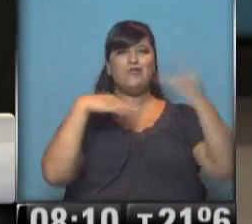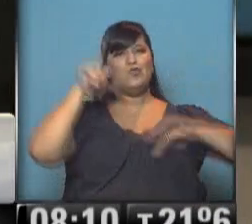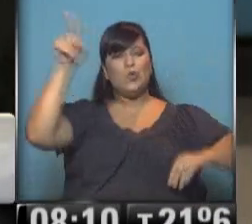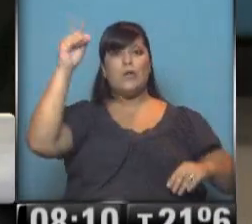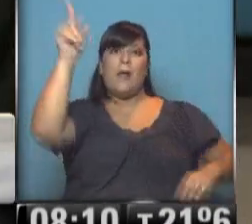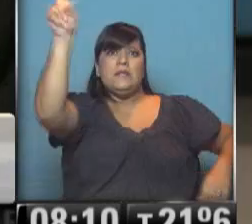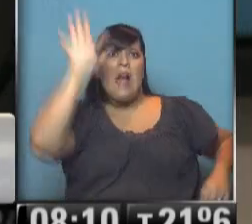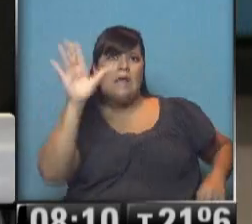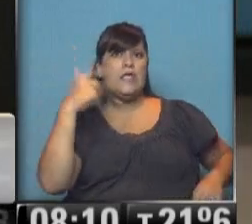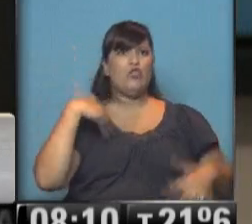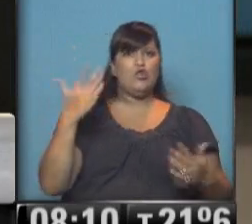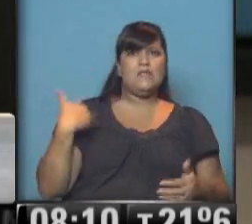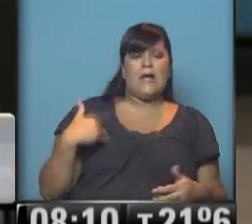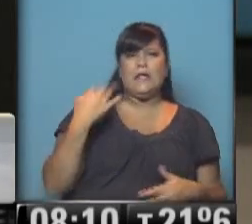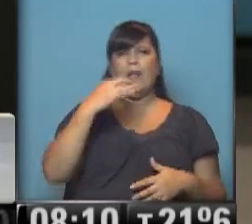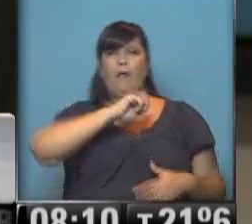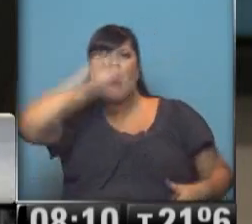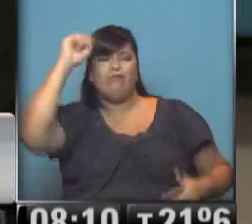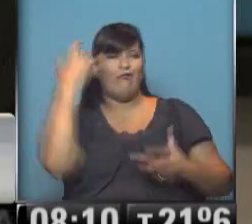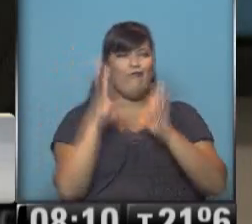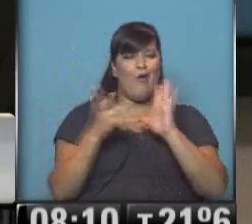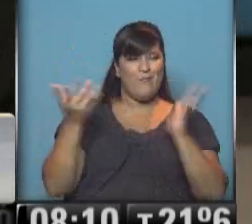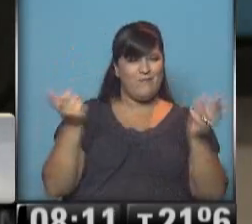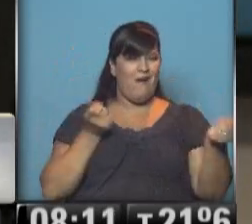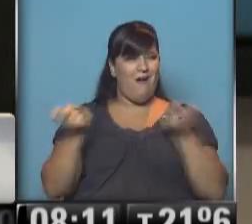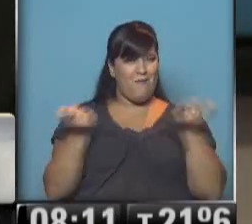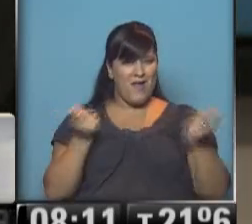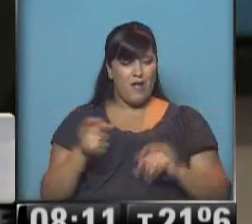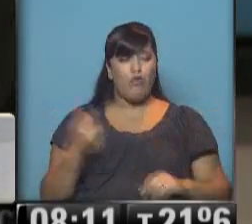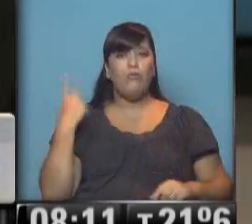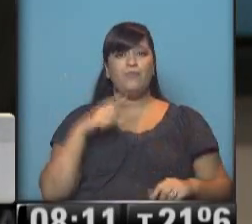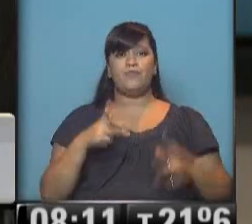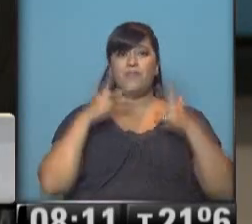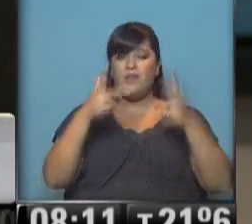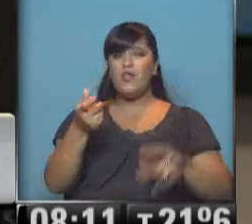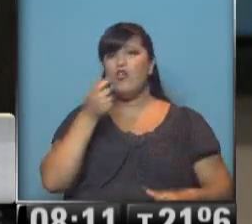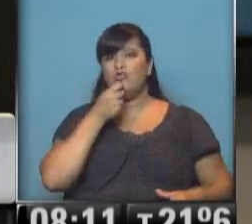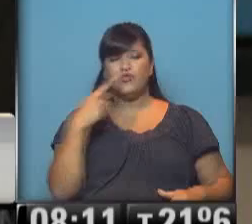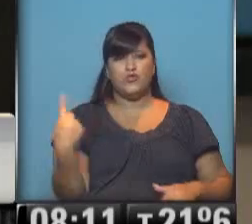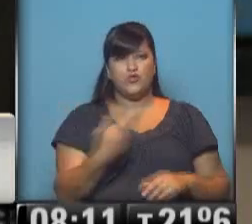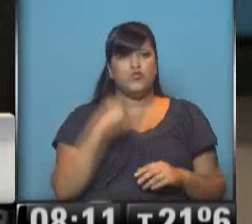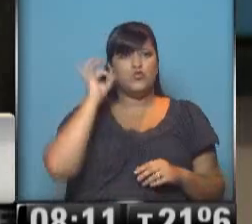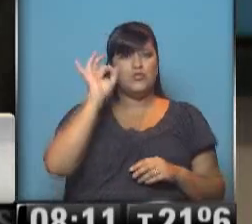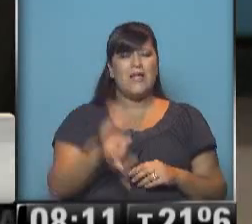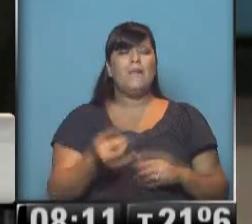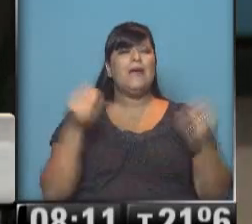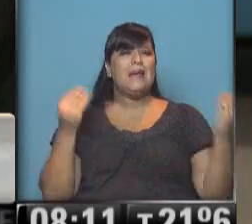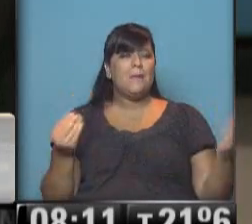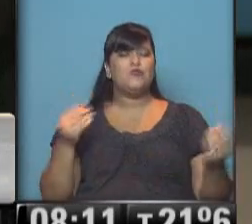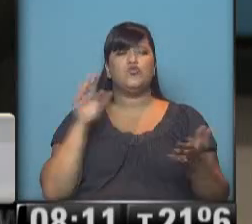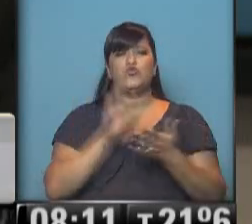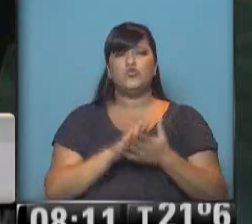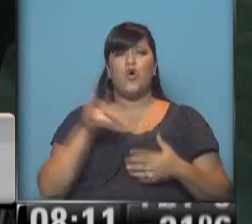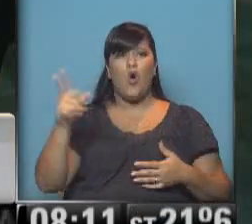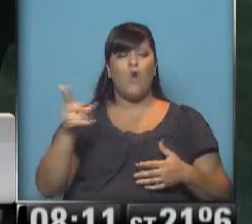camino para presionar y señaló en este sentido que si uno toma en cuenta lo que ha sucedido con el